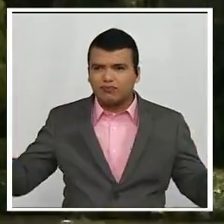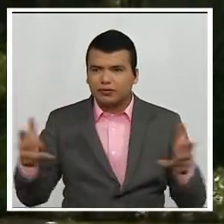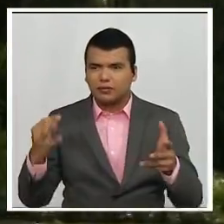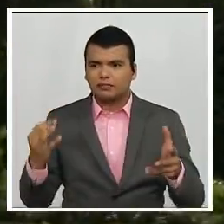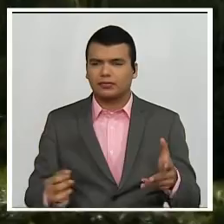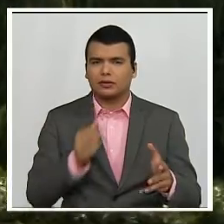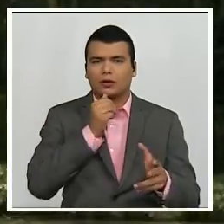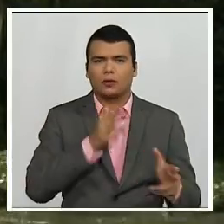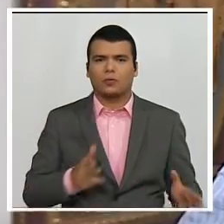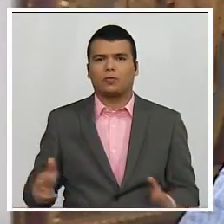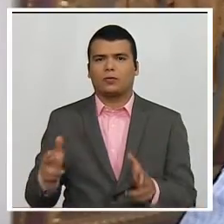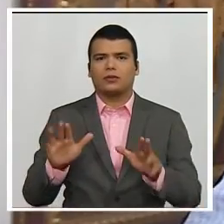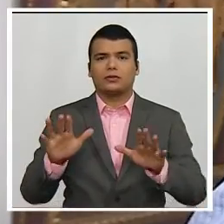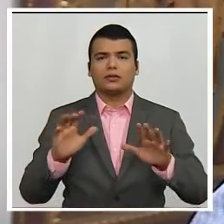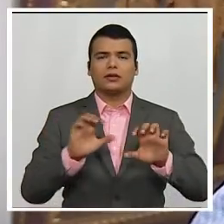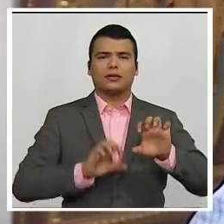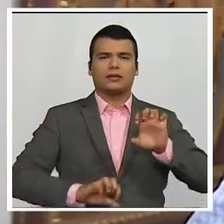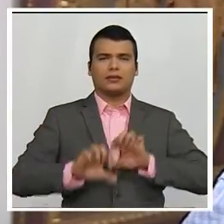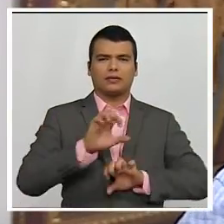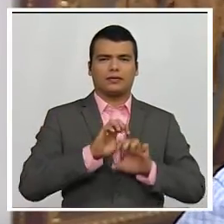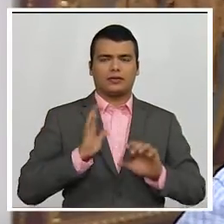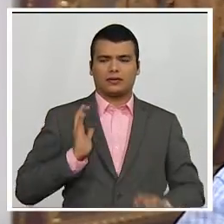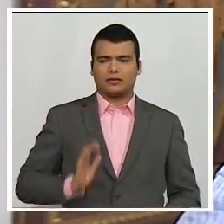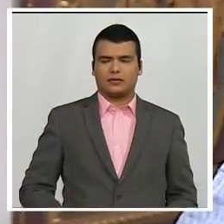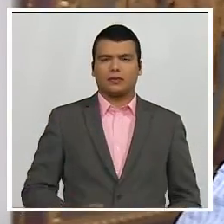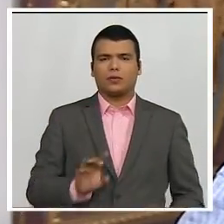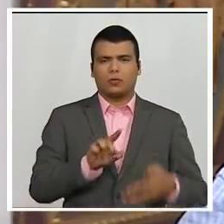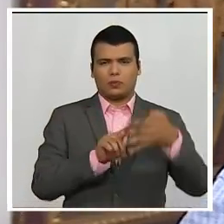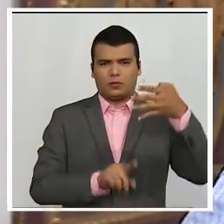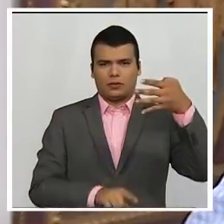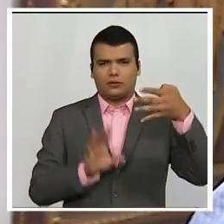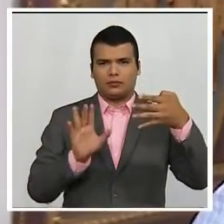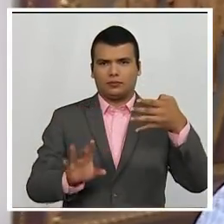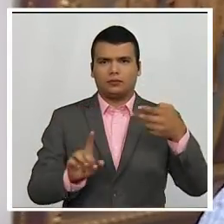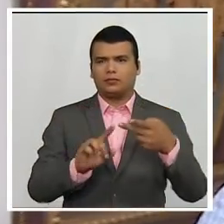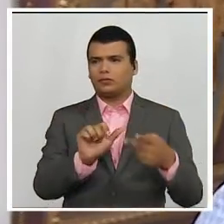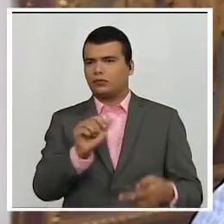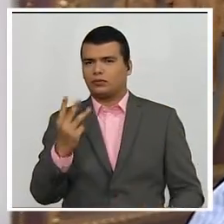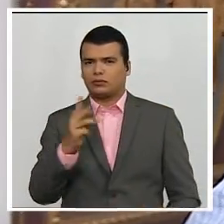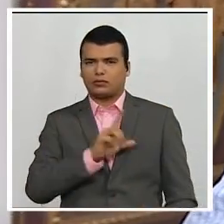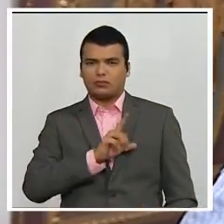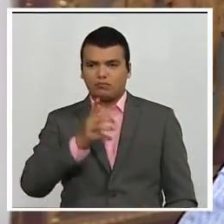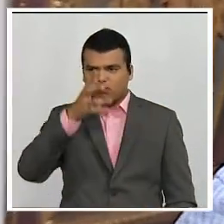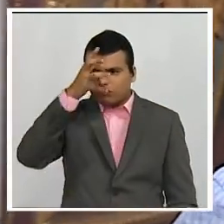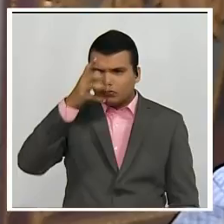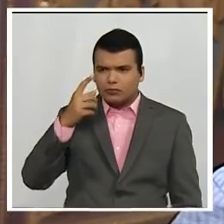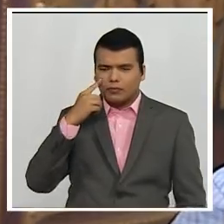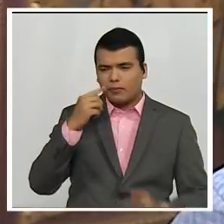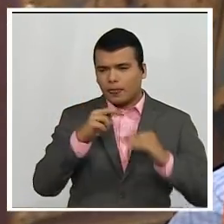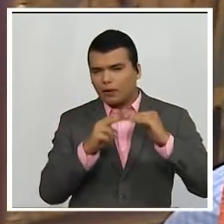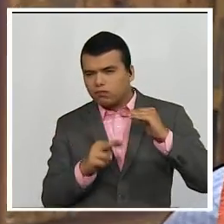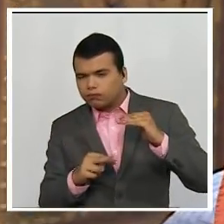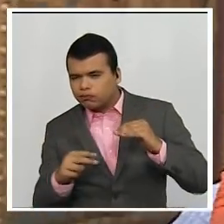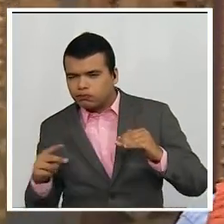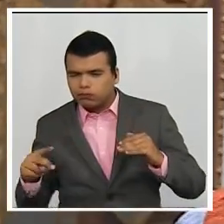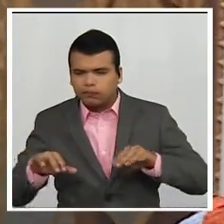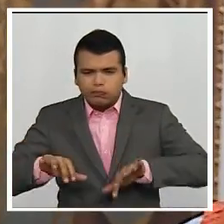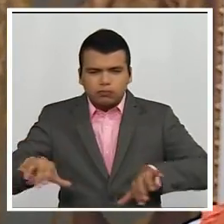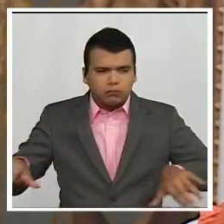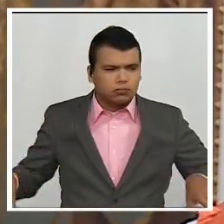de la defensa así fueron cuatro que fueron el motorista realidad voluntaria especialista en la parte de buzos y de rescate